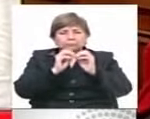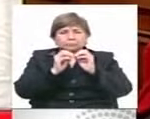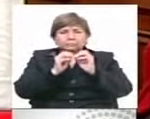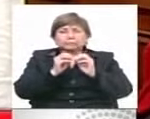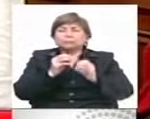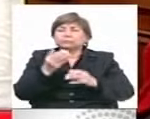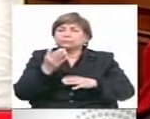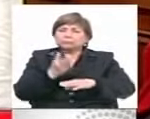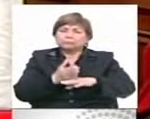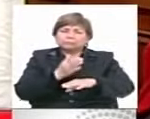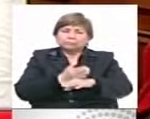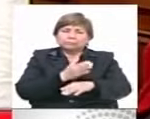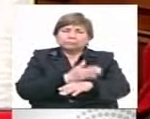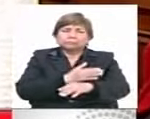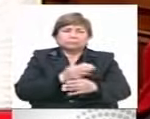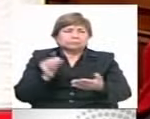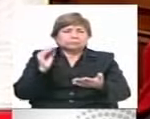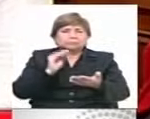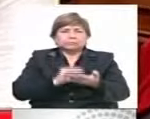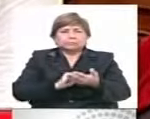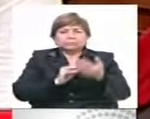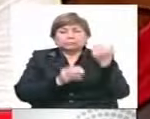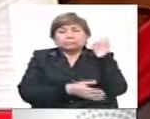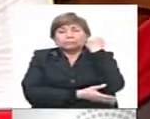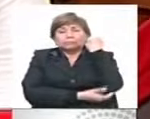ansiado desarrollo que se plantea a los más pobres.